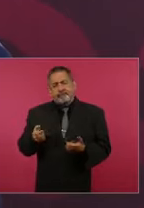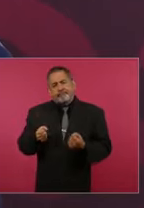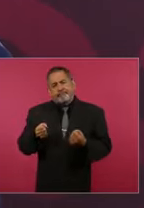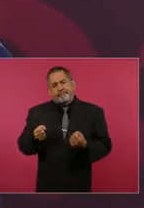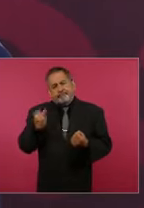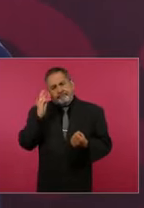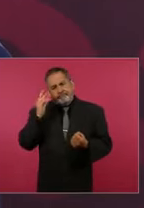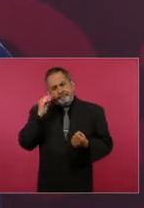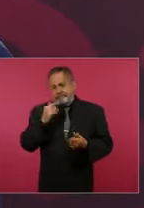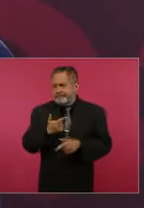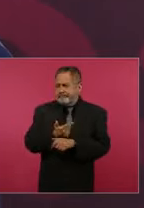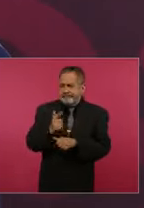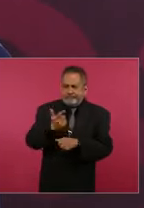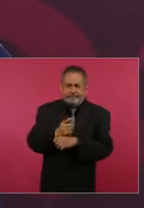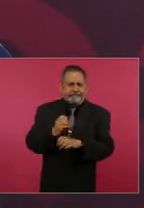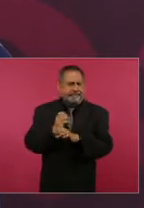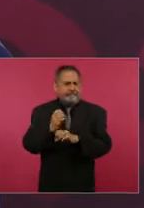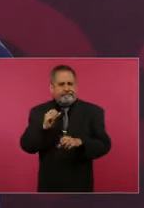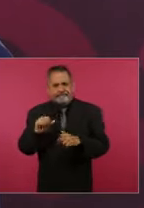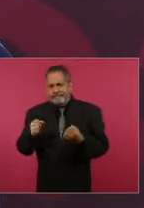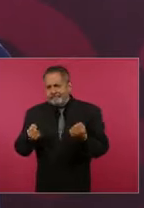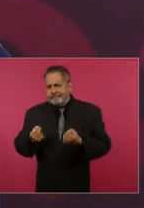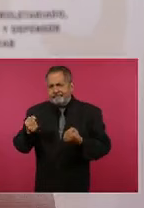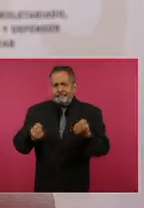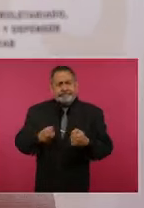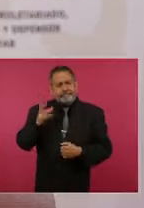Miren los taxis, los carros,